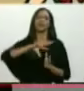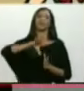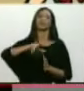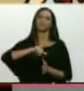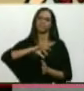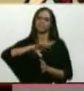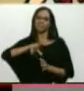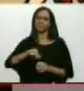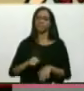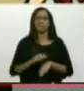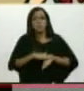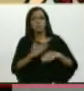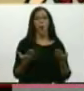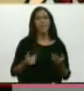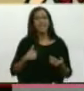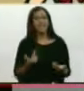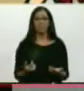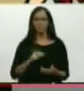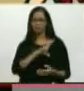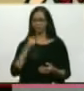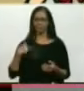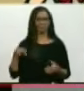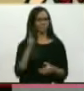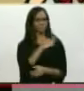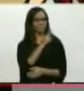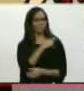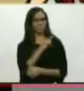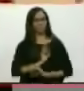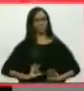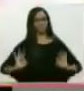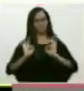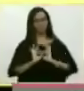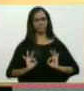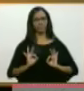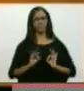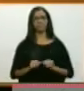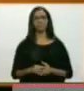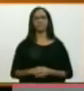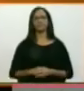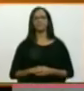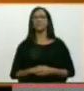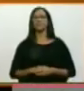robar. Porque no tiene autoridad.